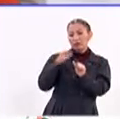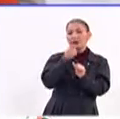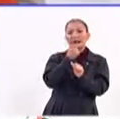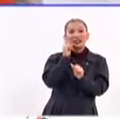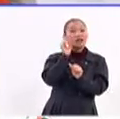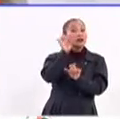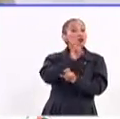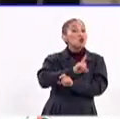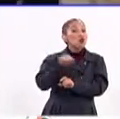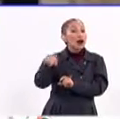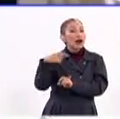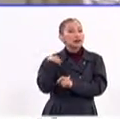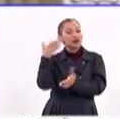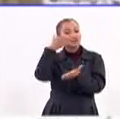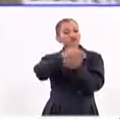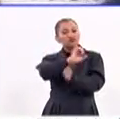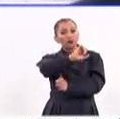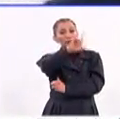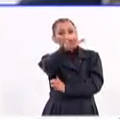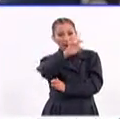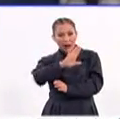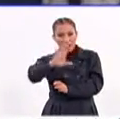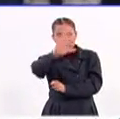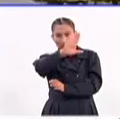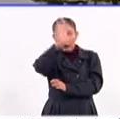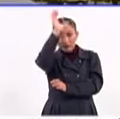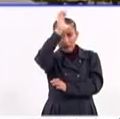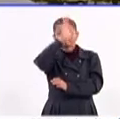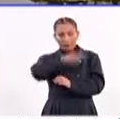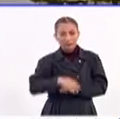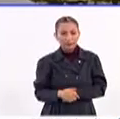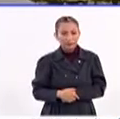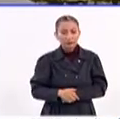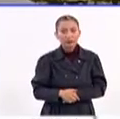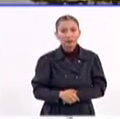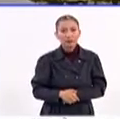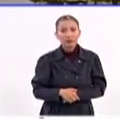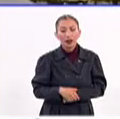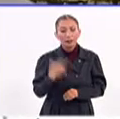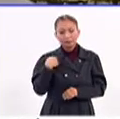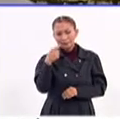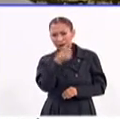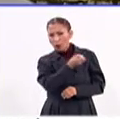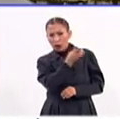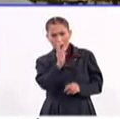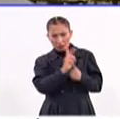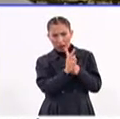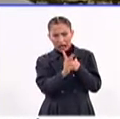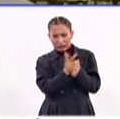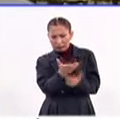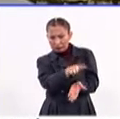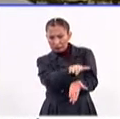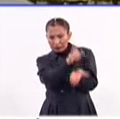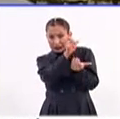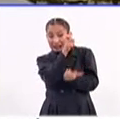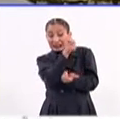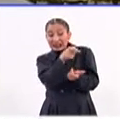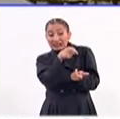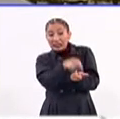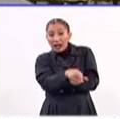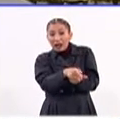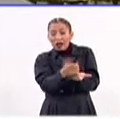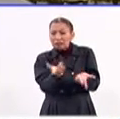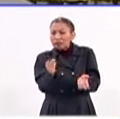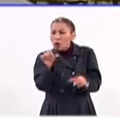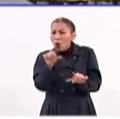niñas y mujeres en el ejercicio profesional de estas áreas. La economía de cualquier país deja de ser